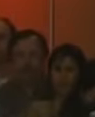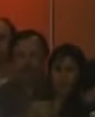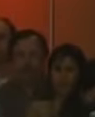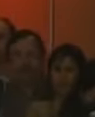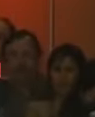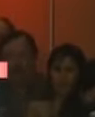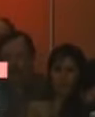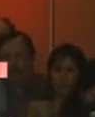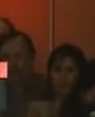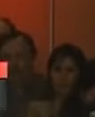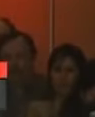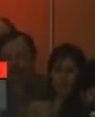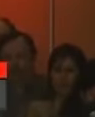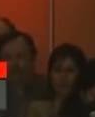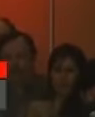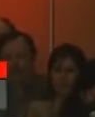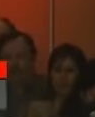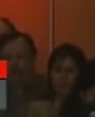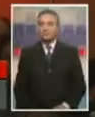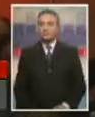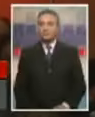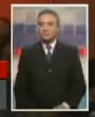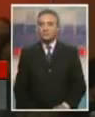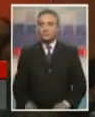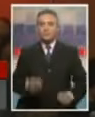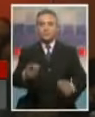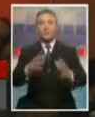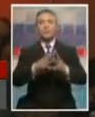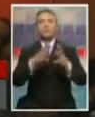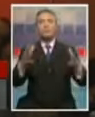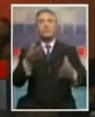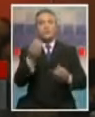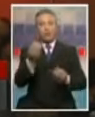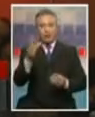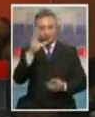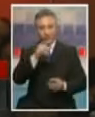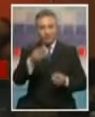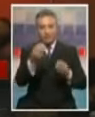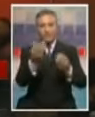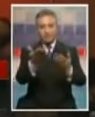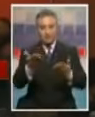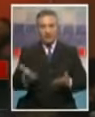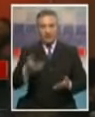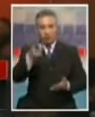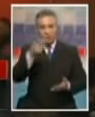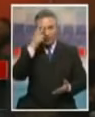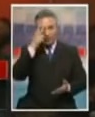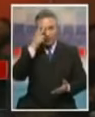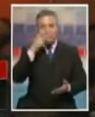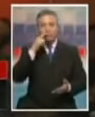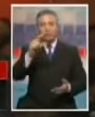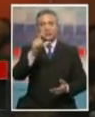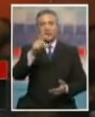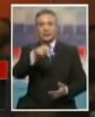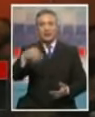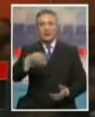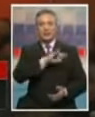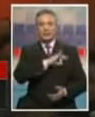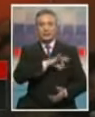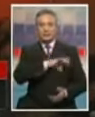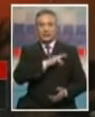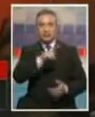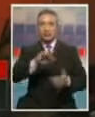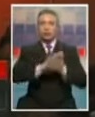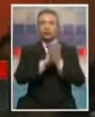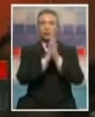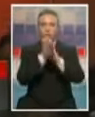Muy buenas noches, bienvenidos a Coquimbo para el debate presidencial de la Asociación Nacional de la Prensa, transmitido por CNN Chile para todo